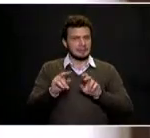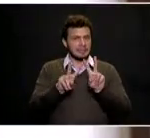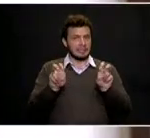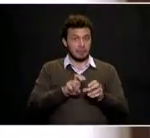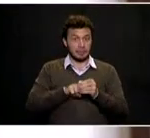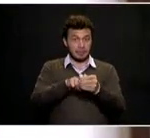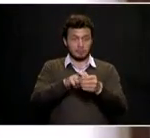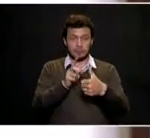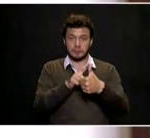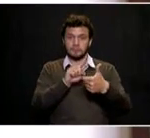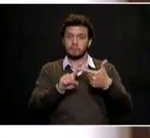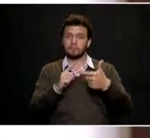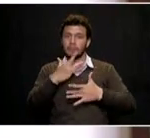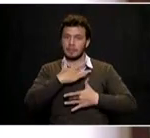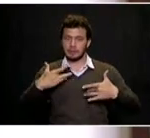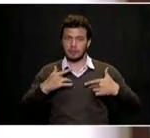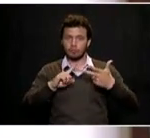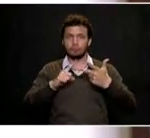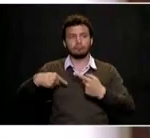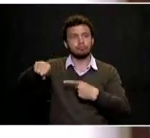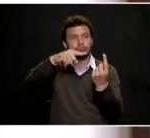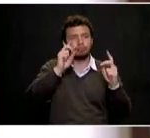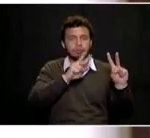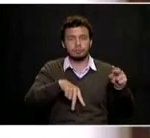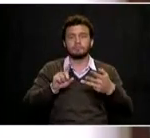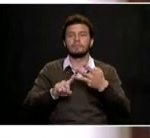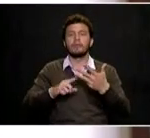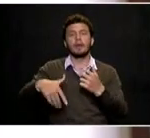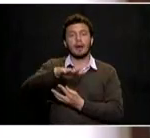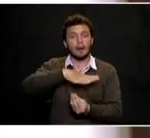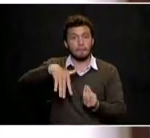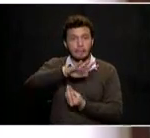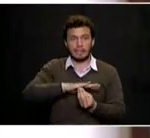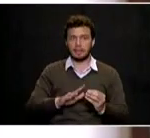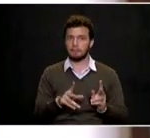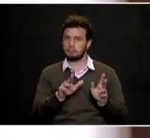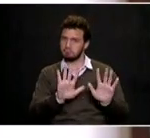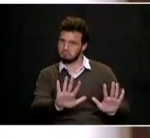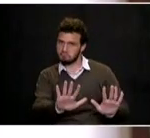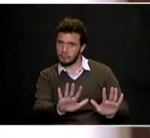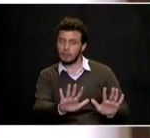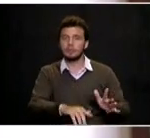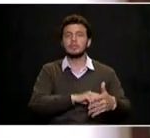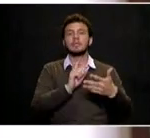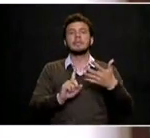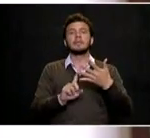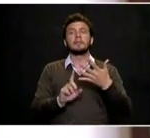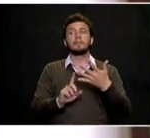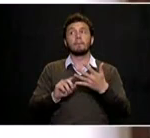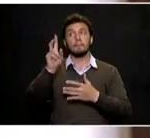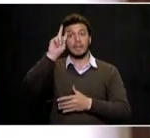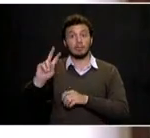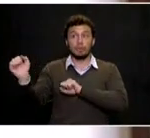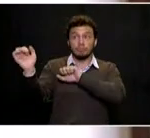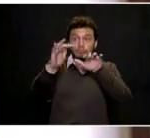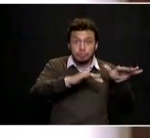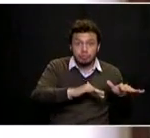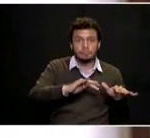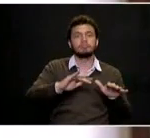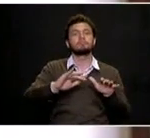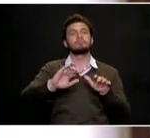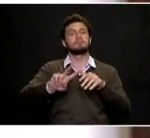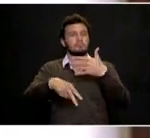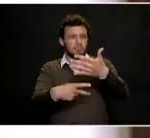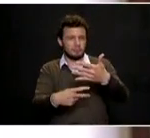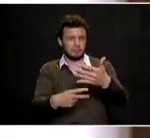movilidad salud turismo medio ambiente vamos a tener un corte migración venezolana y seguridad en este primer